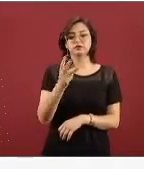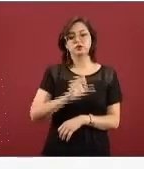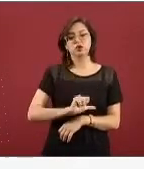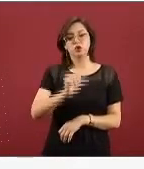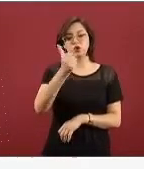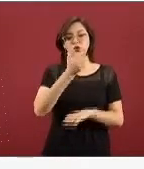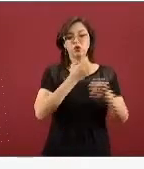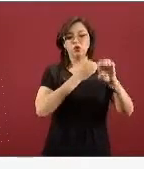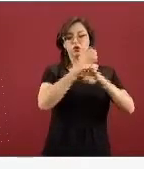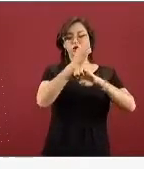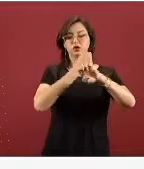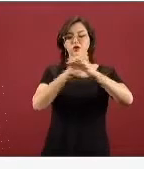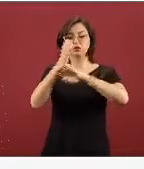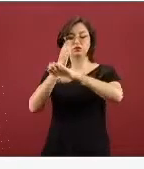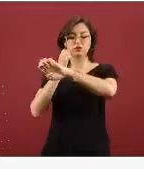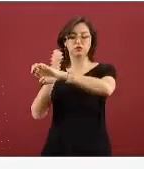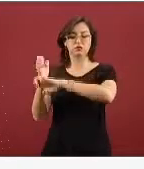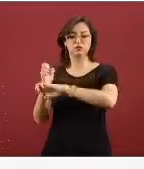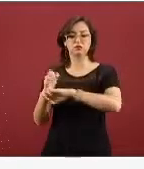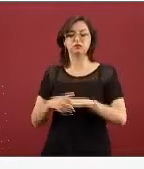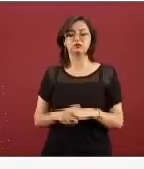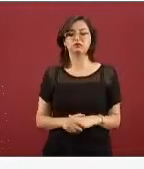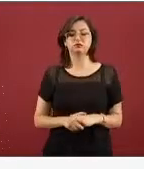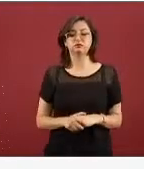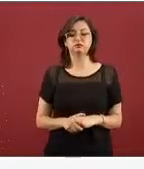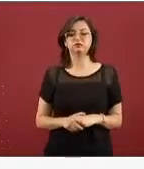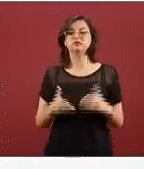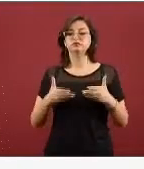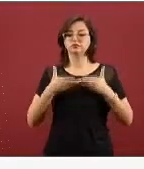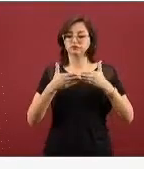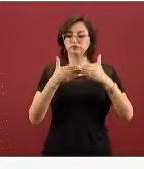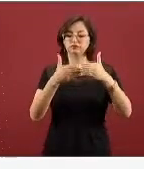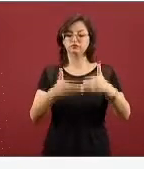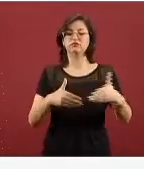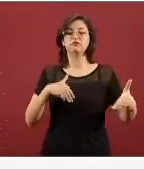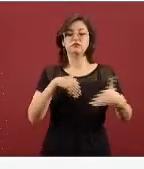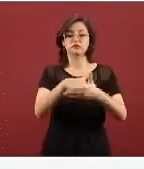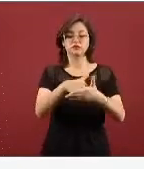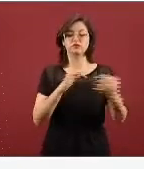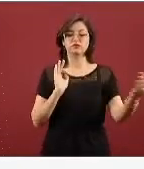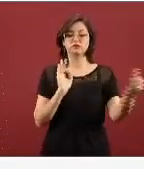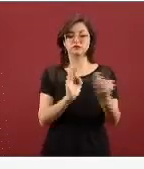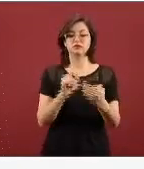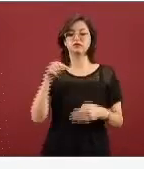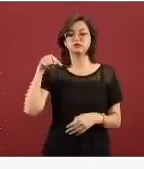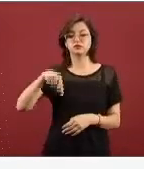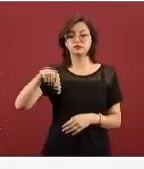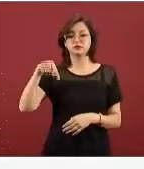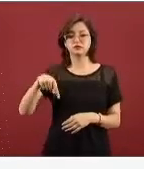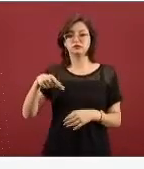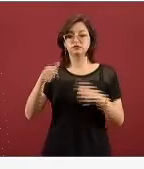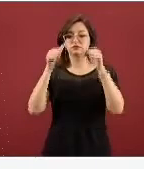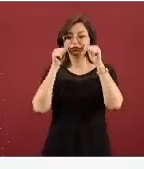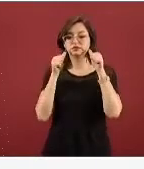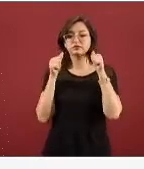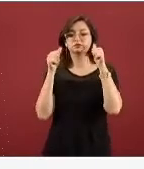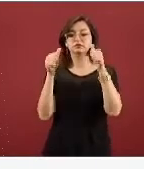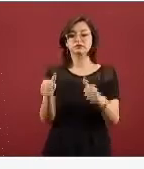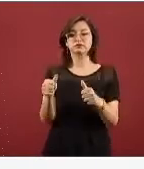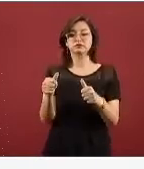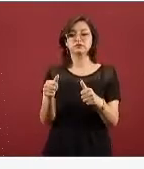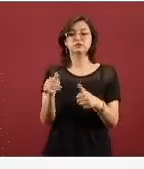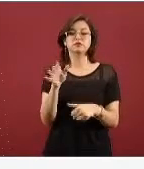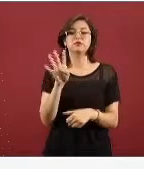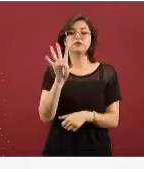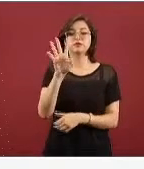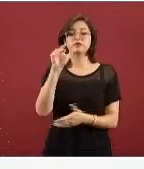fuera en los litorales, en los puertos. Podemos atender en esos centros alrededor